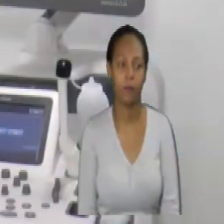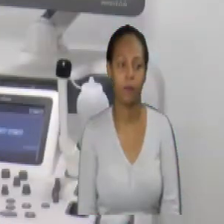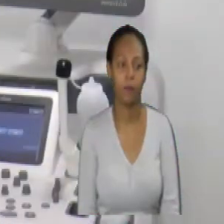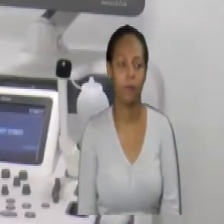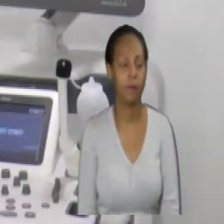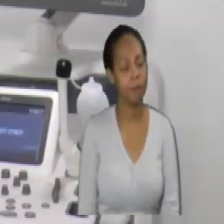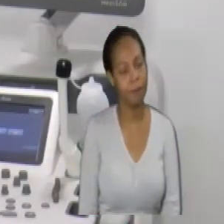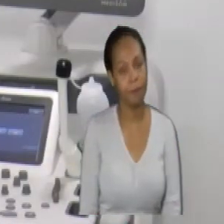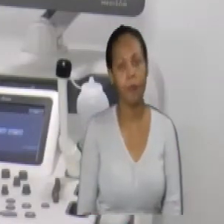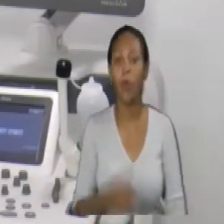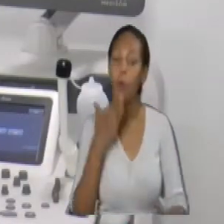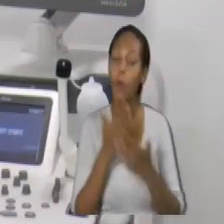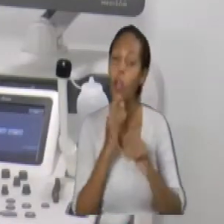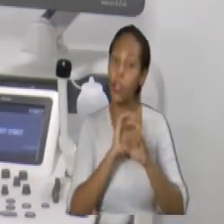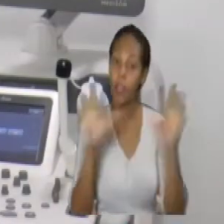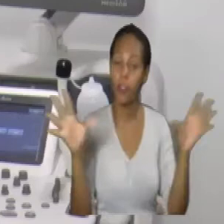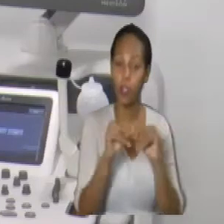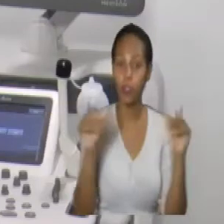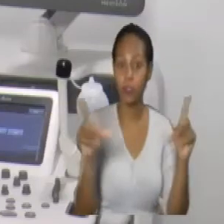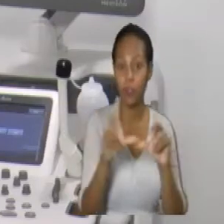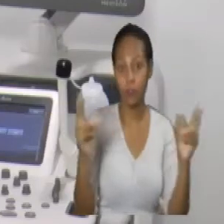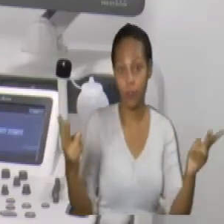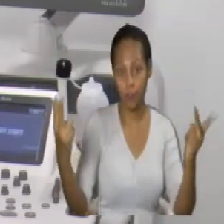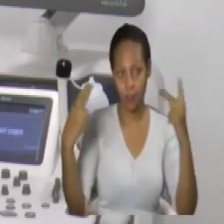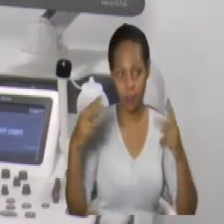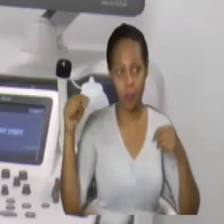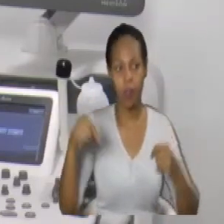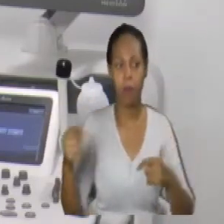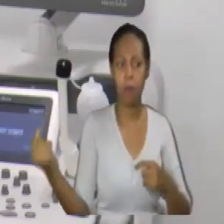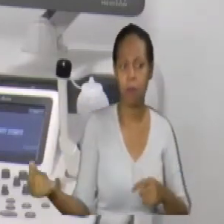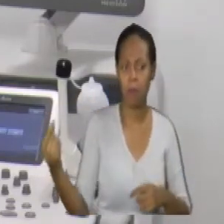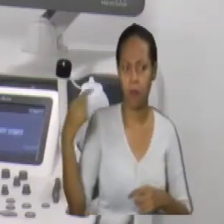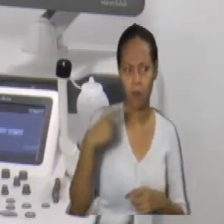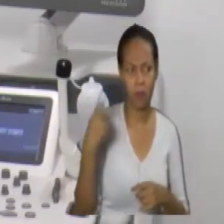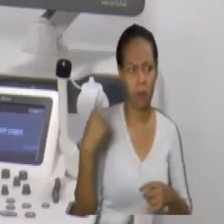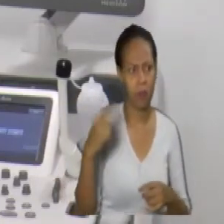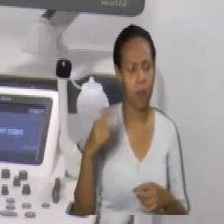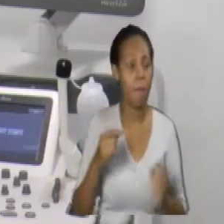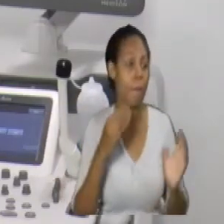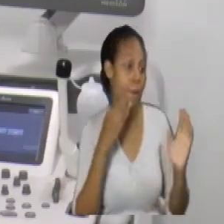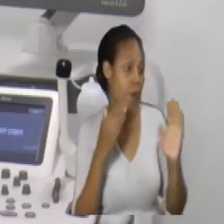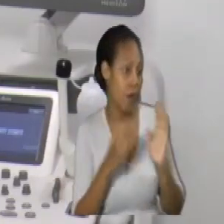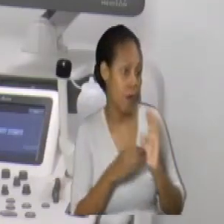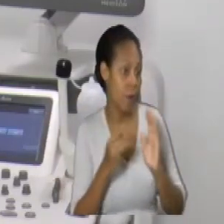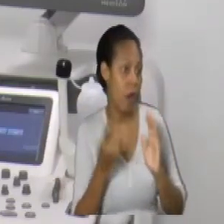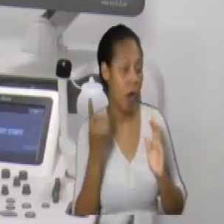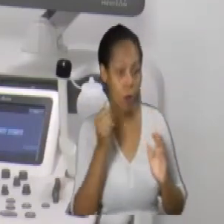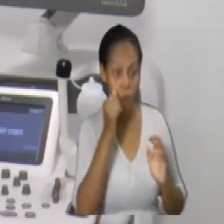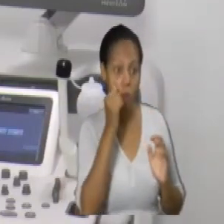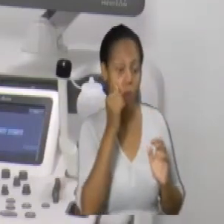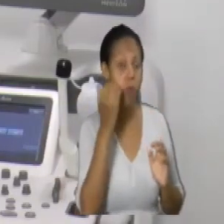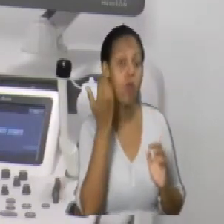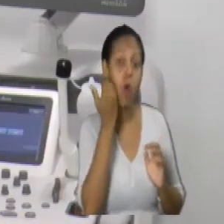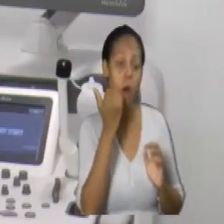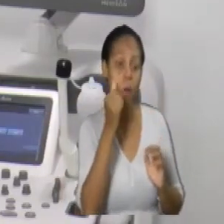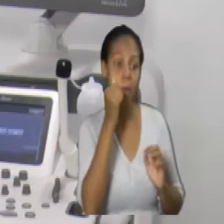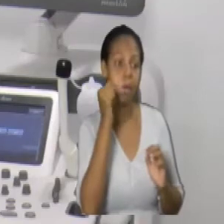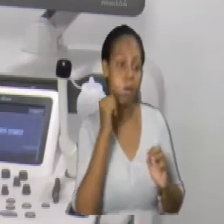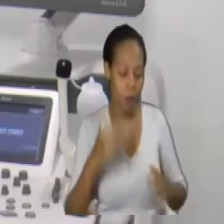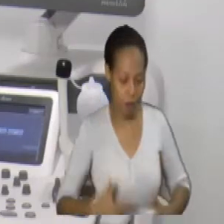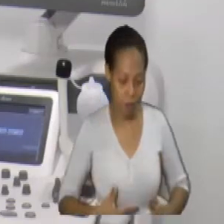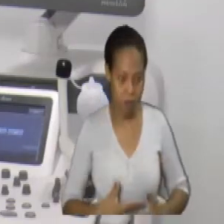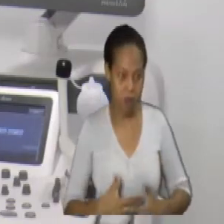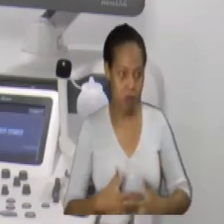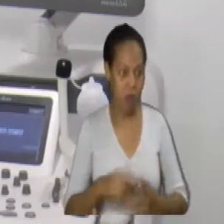Buenos días, televidentes en casa. Hoy nuestra pregunta al televidente es ¿qué cambios fisiológicos se encuentran en la mujer durante el embarazo? Inicialmente hay una sensación